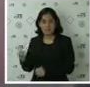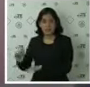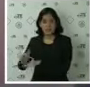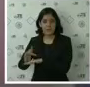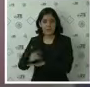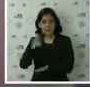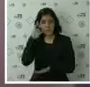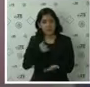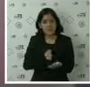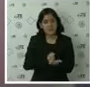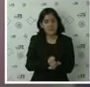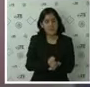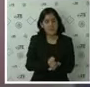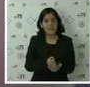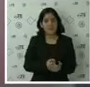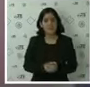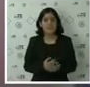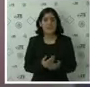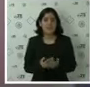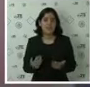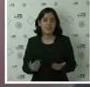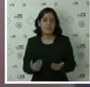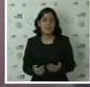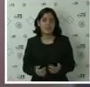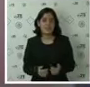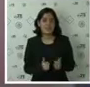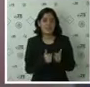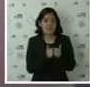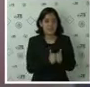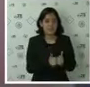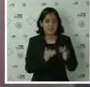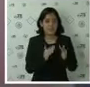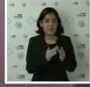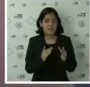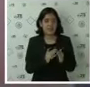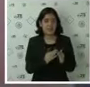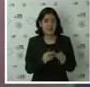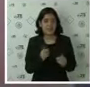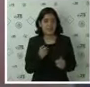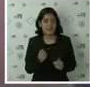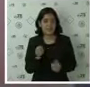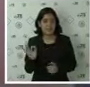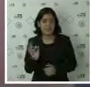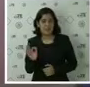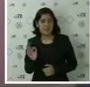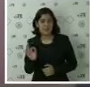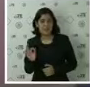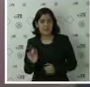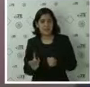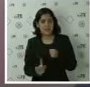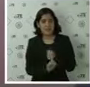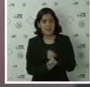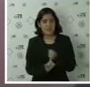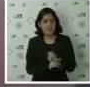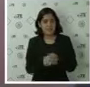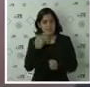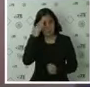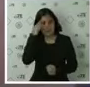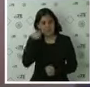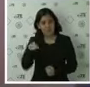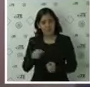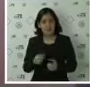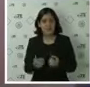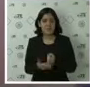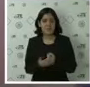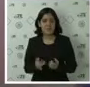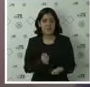sistema cerrado, existe cierta influencia sin contraste que de manera evidente o inclusive inconsciente afectará nuestras decisiones finales.